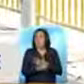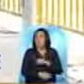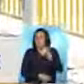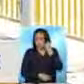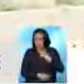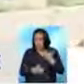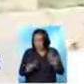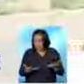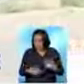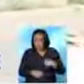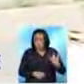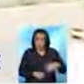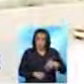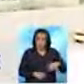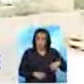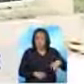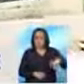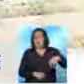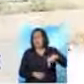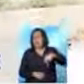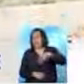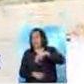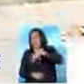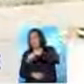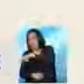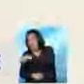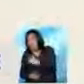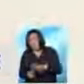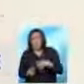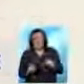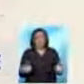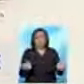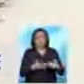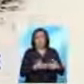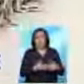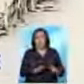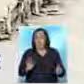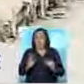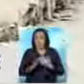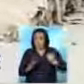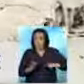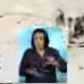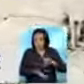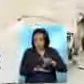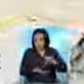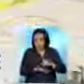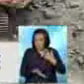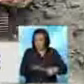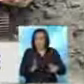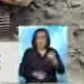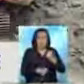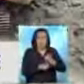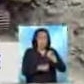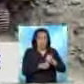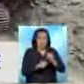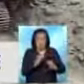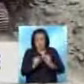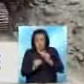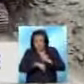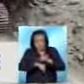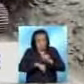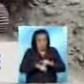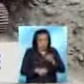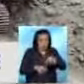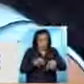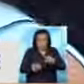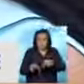Ahora tienen que caminar mucho más, pues ha sido clausurado, mientras la Municipalidad de Lima realiza trabajos de enroque en la